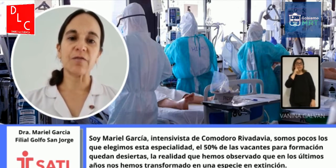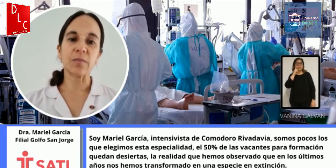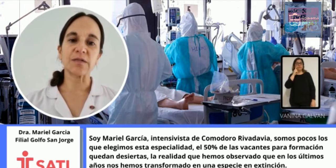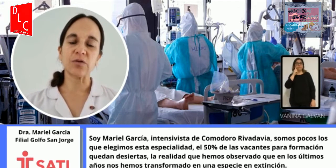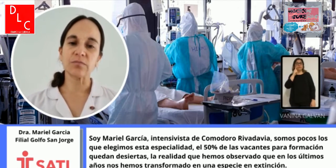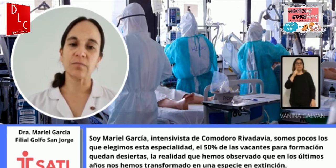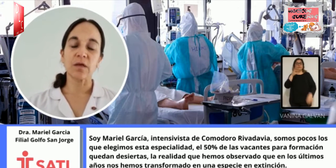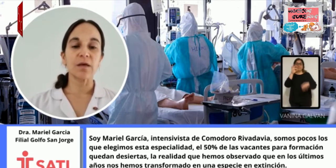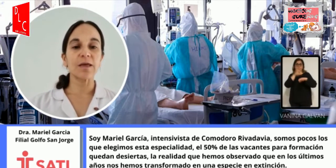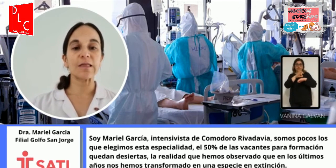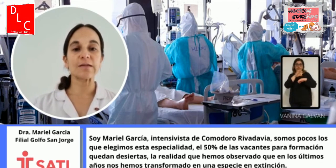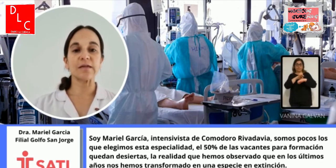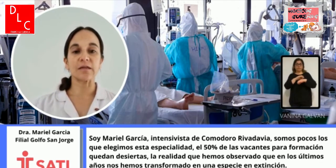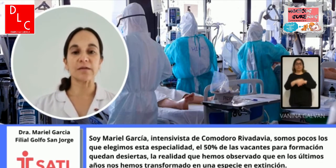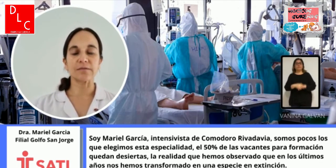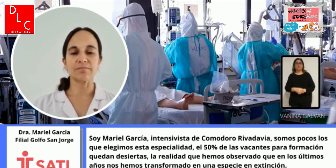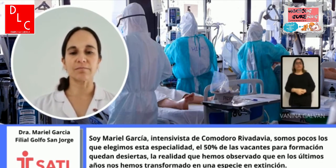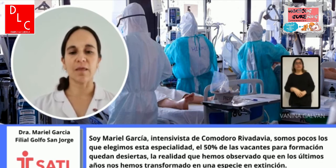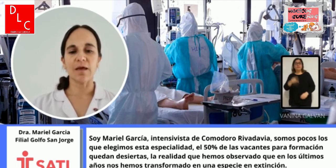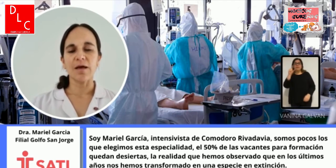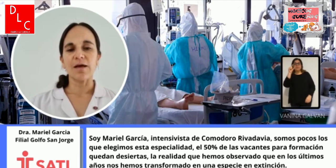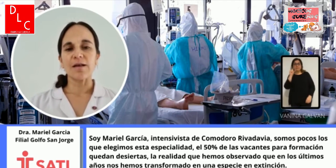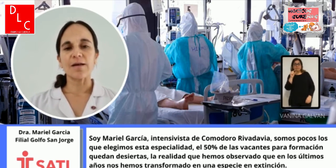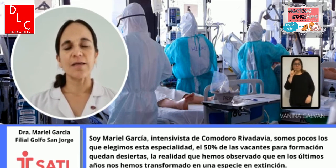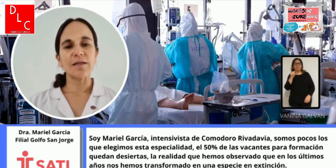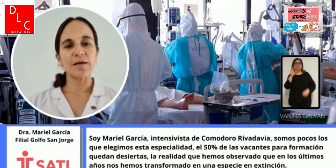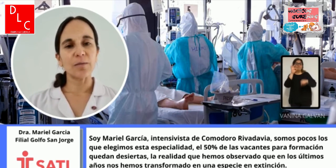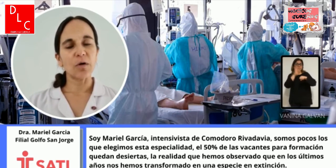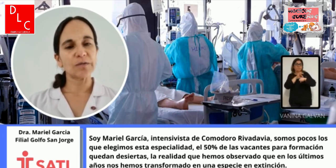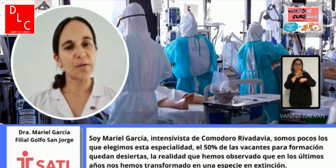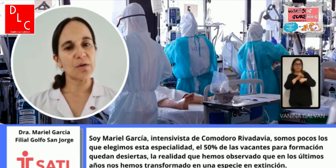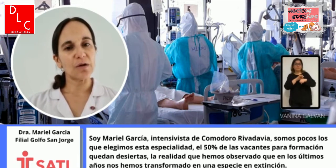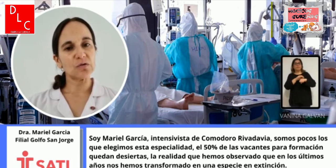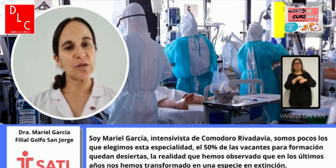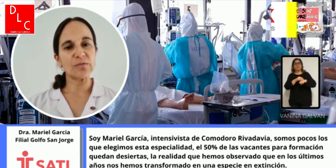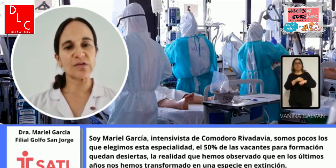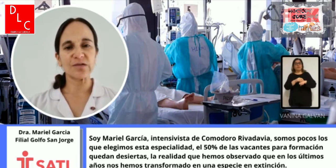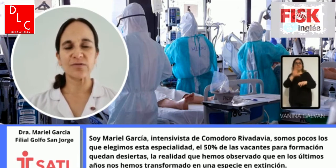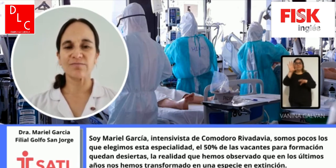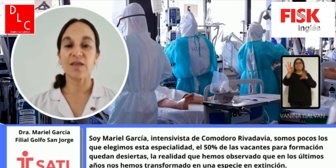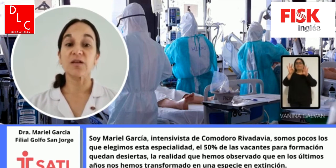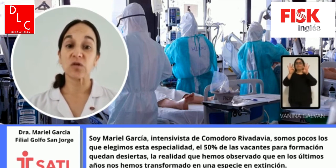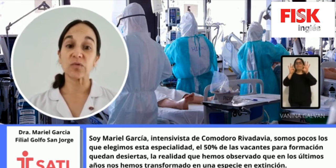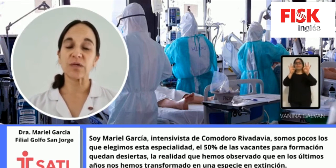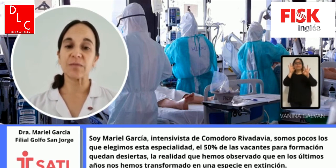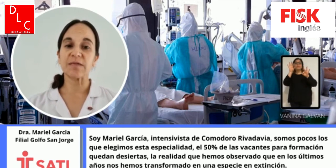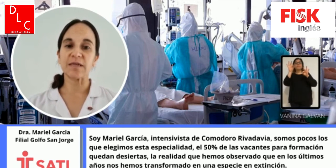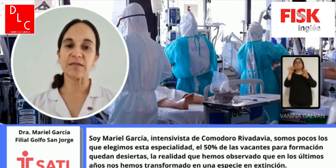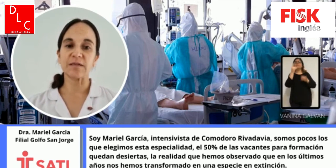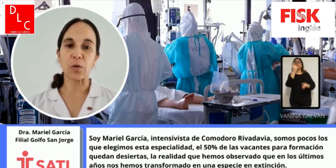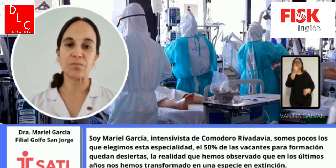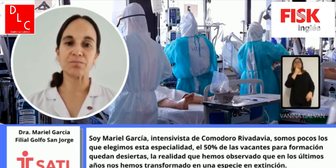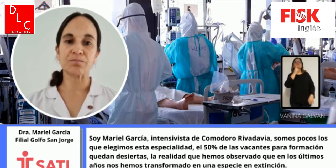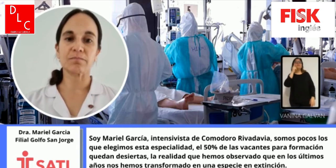vacantes para formación quedan desiertas. La realidad es que hemos observado que en los últimos años somos una especie